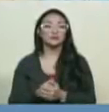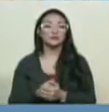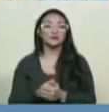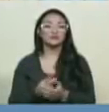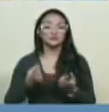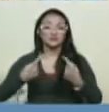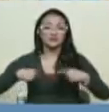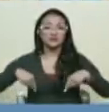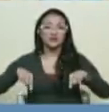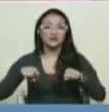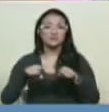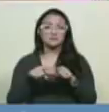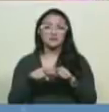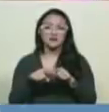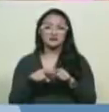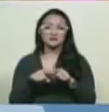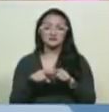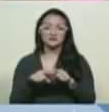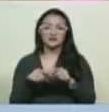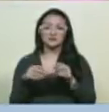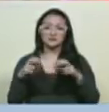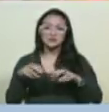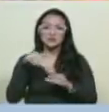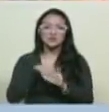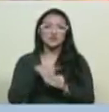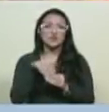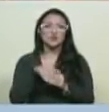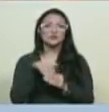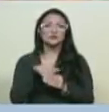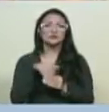mesas, técnicamente hablando,